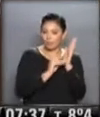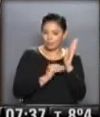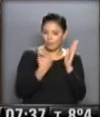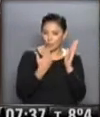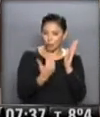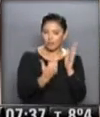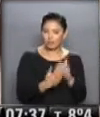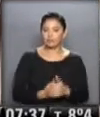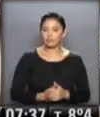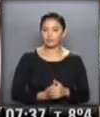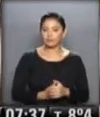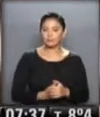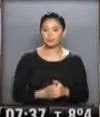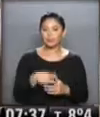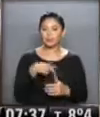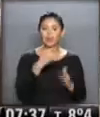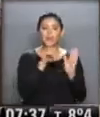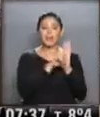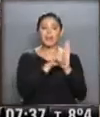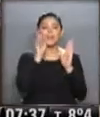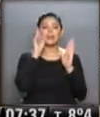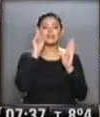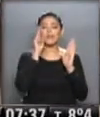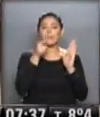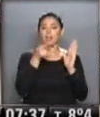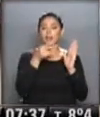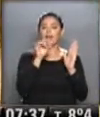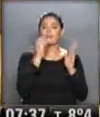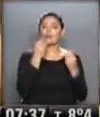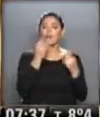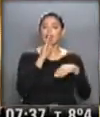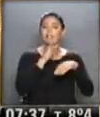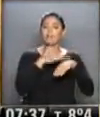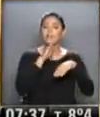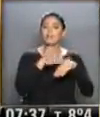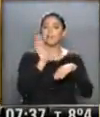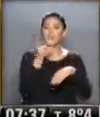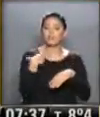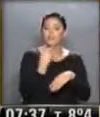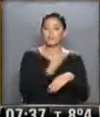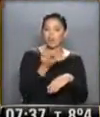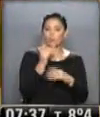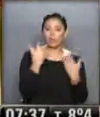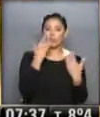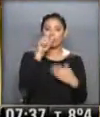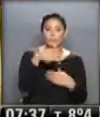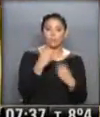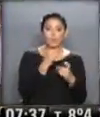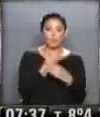es bueno estar cumpliendo con la ley no solamente por una responsabilidad social sino por las consecuencias personales